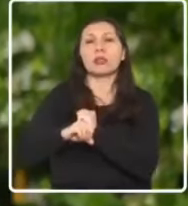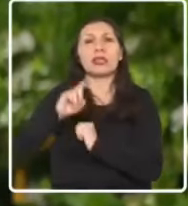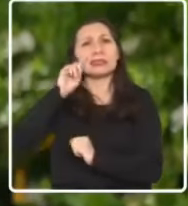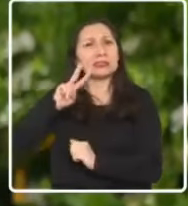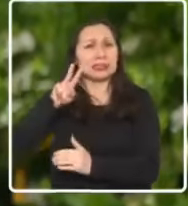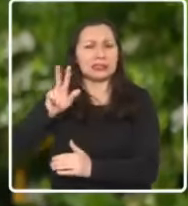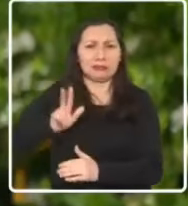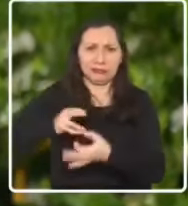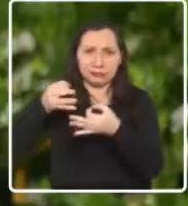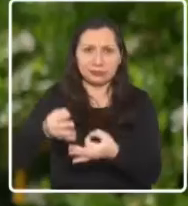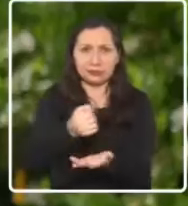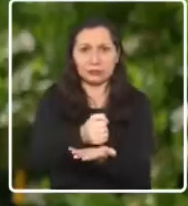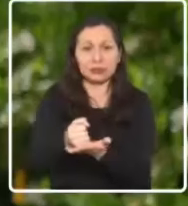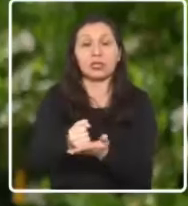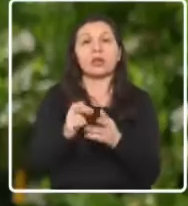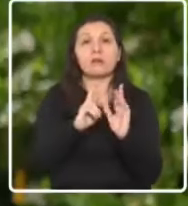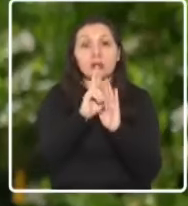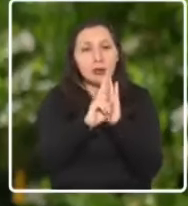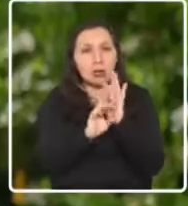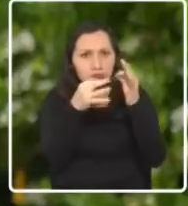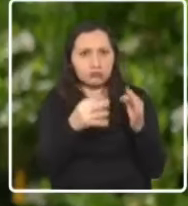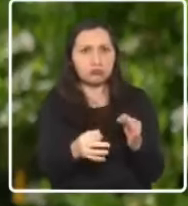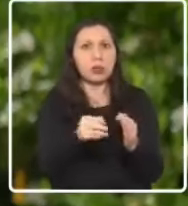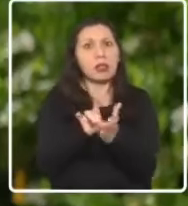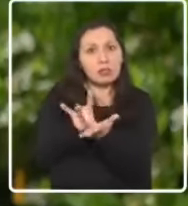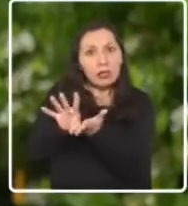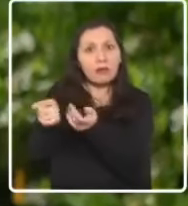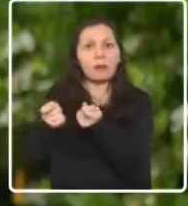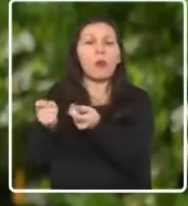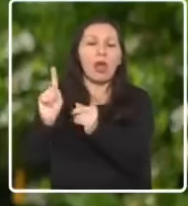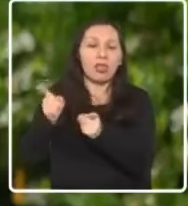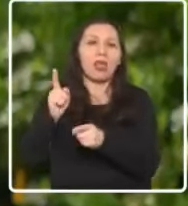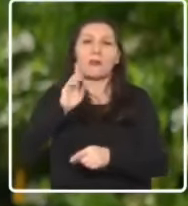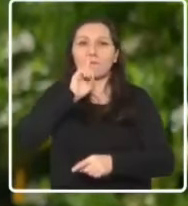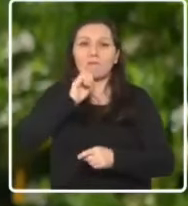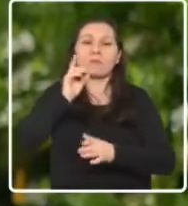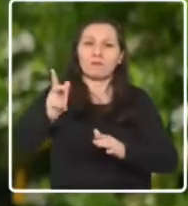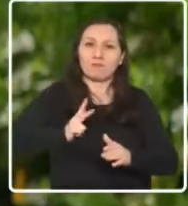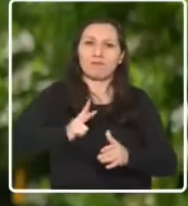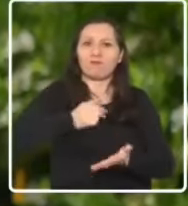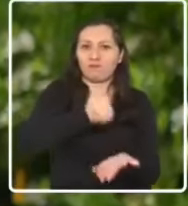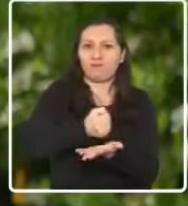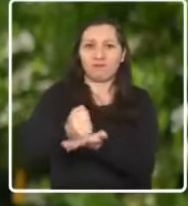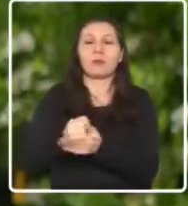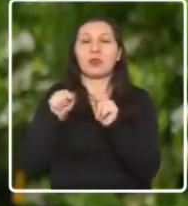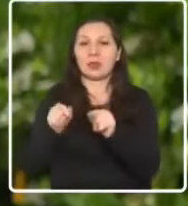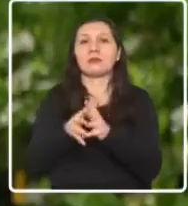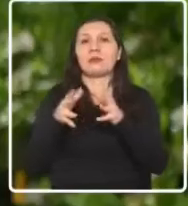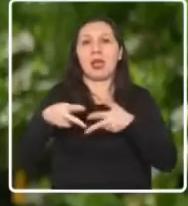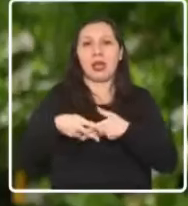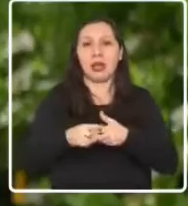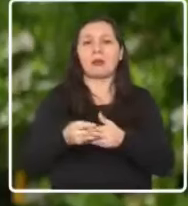nos afecta. La regulación de las transferencias es una señal potente que invita a la formalización. Este es el camino y son más herramientas